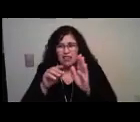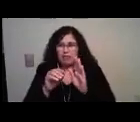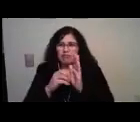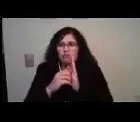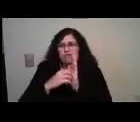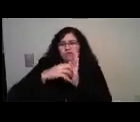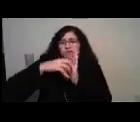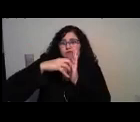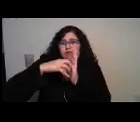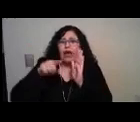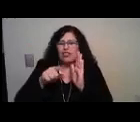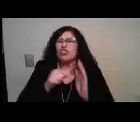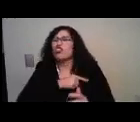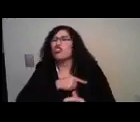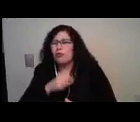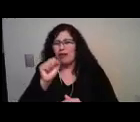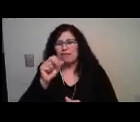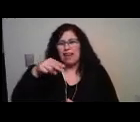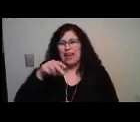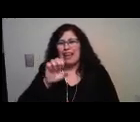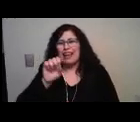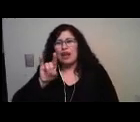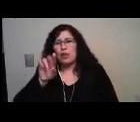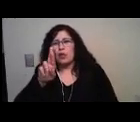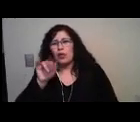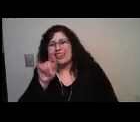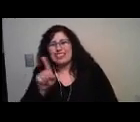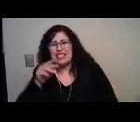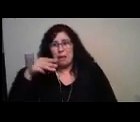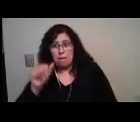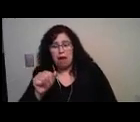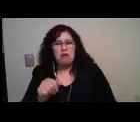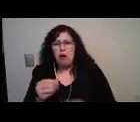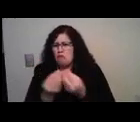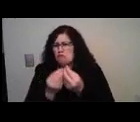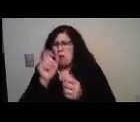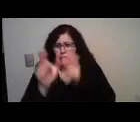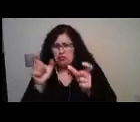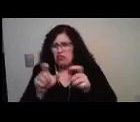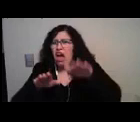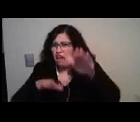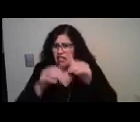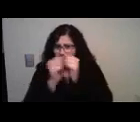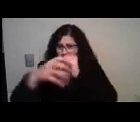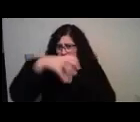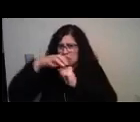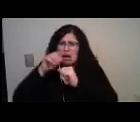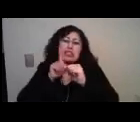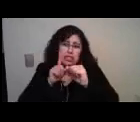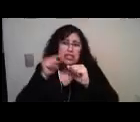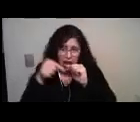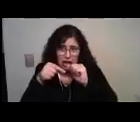eso corresponde a un aneurisma, ¿ya? Y la verdad es que muchas personas lo pueden tener, pero no representan, no significan